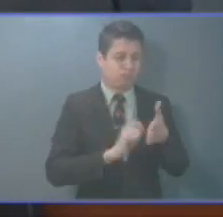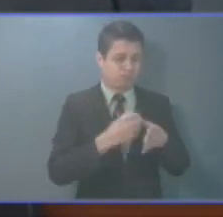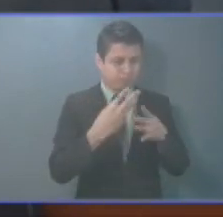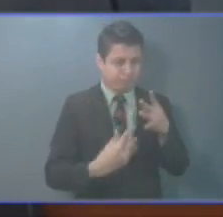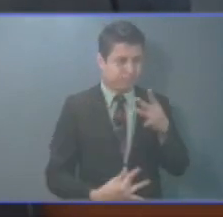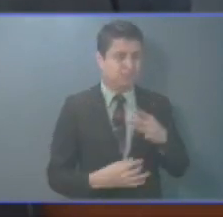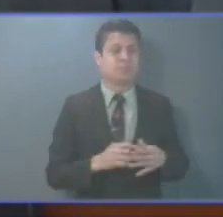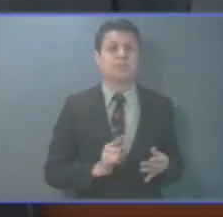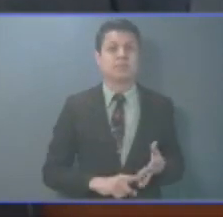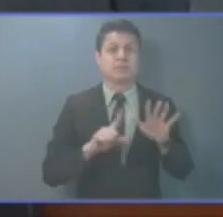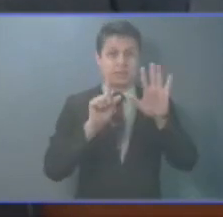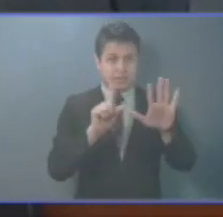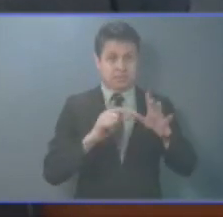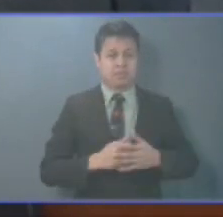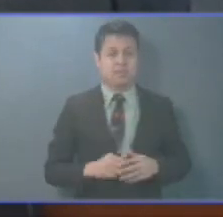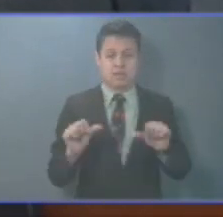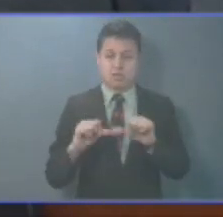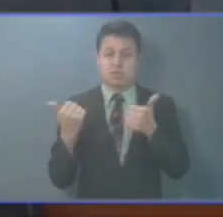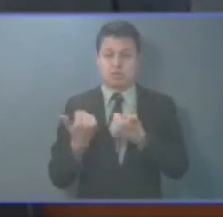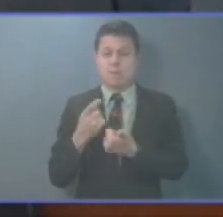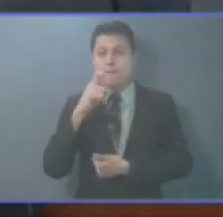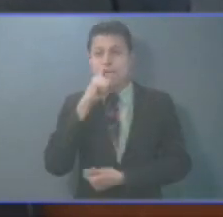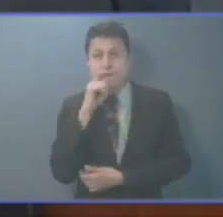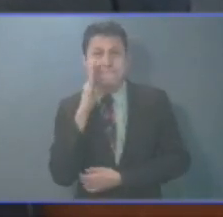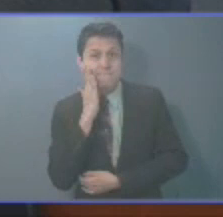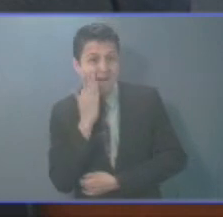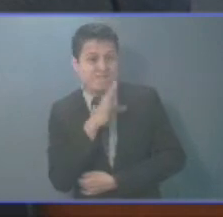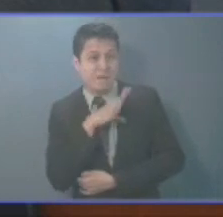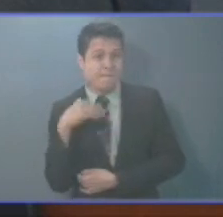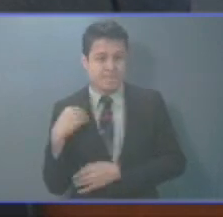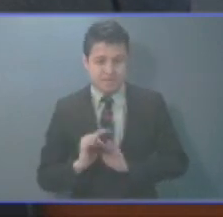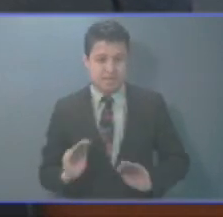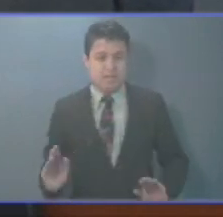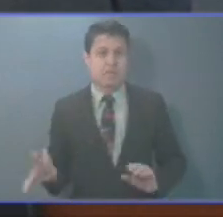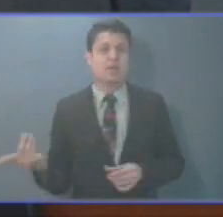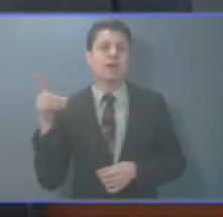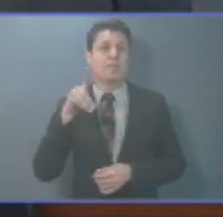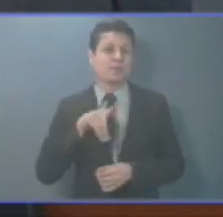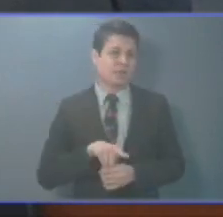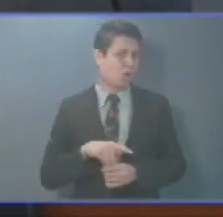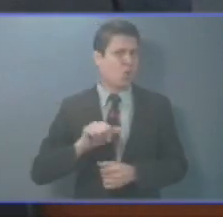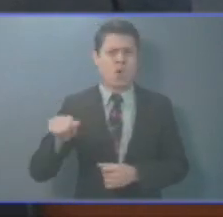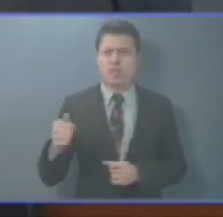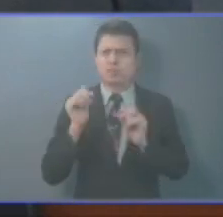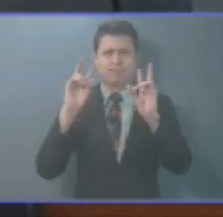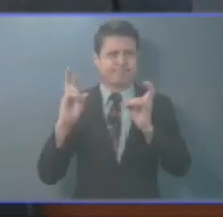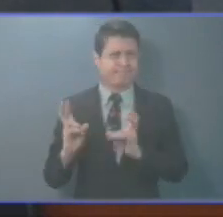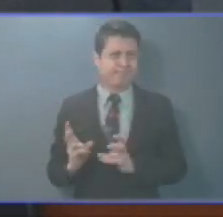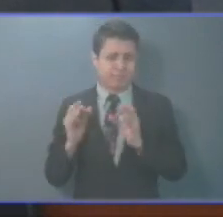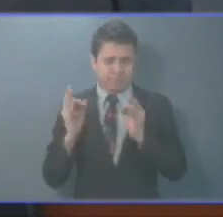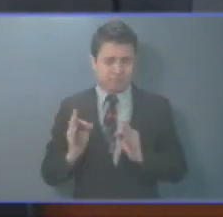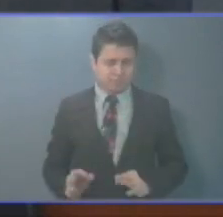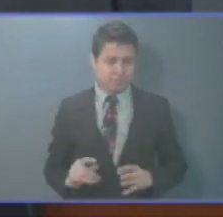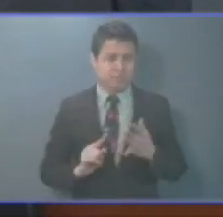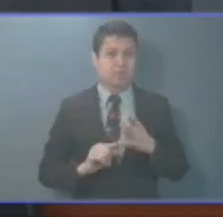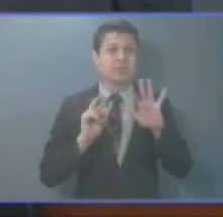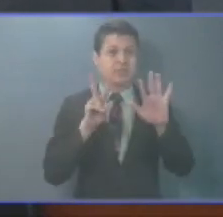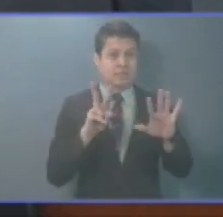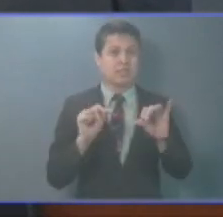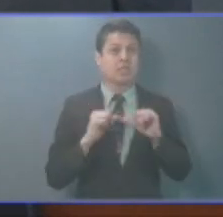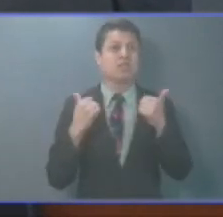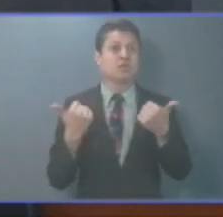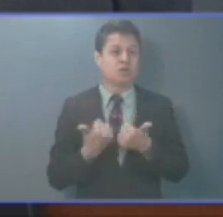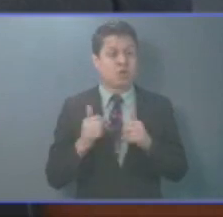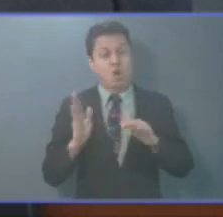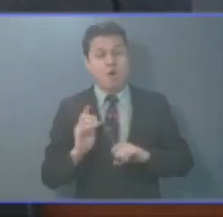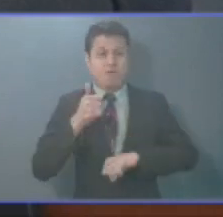acreditadas. 6. Asociaciones de padres, madres o familiares de niñez con discapacidad en cualquiera de sus tipos. 7. Asociaciones